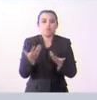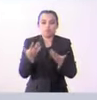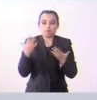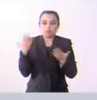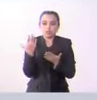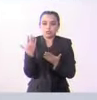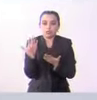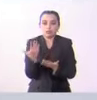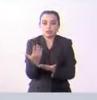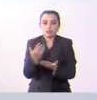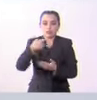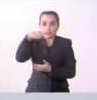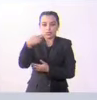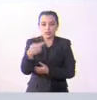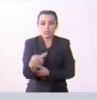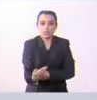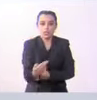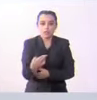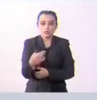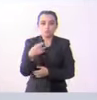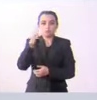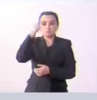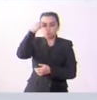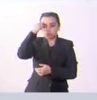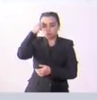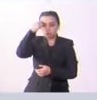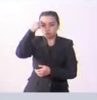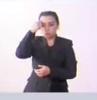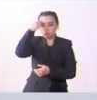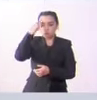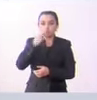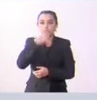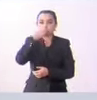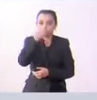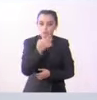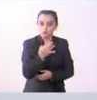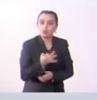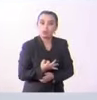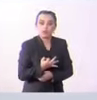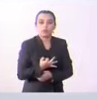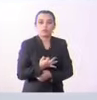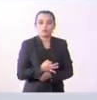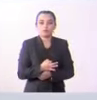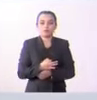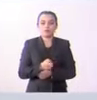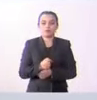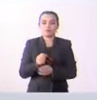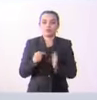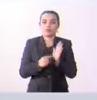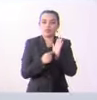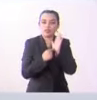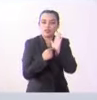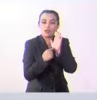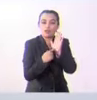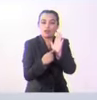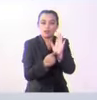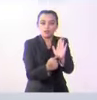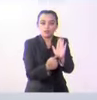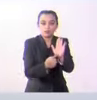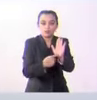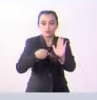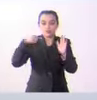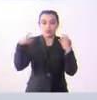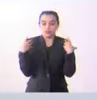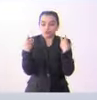había una sola forma de representar la realidad y esta realidad debía ser un reflejo de lo que estaba sucediendo en la